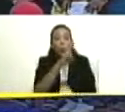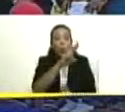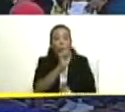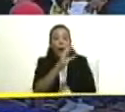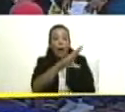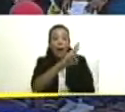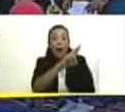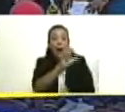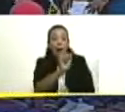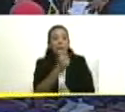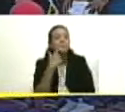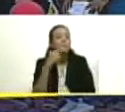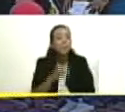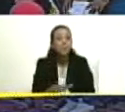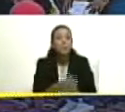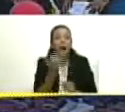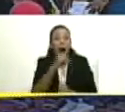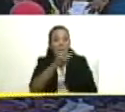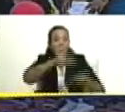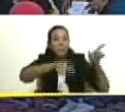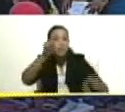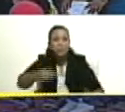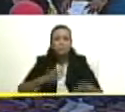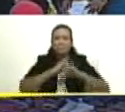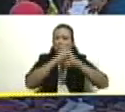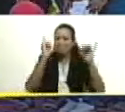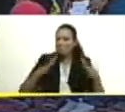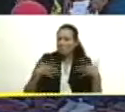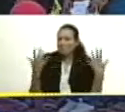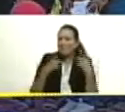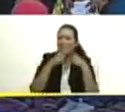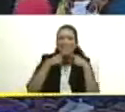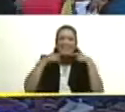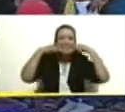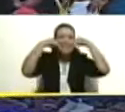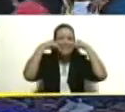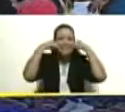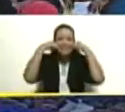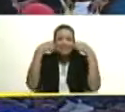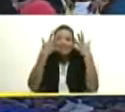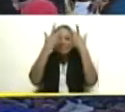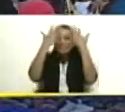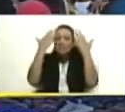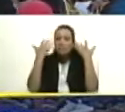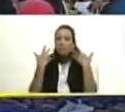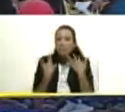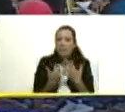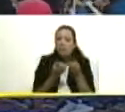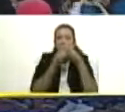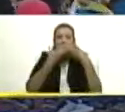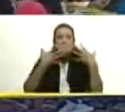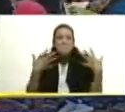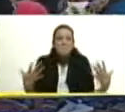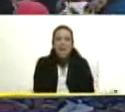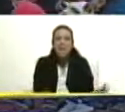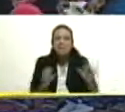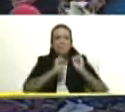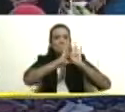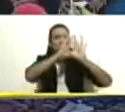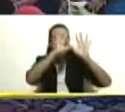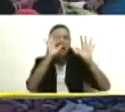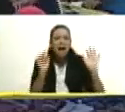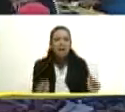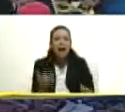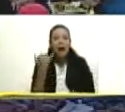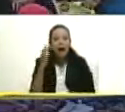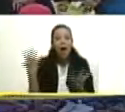Muy contento, presidente, porque aquí la gente está feliz. Aquí la gente tiene una vibra maravillosa, mágica. Aquí